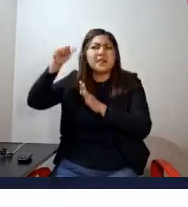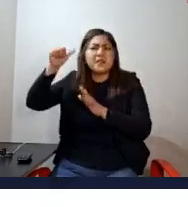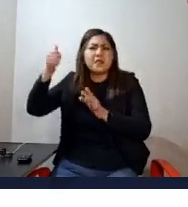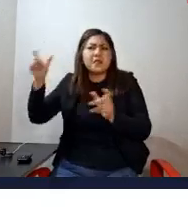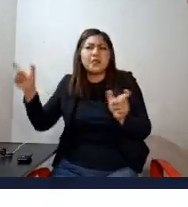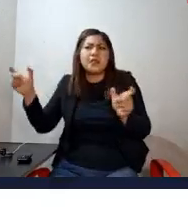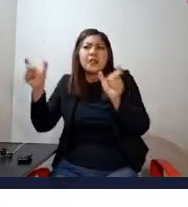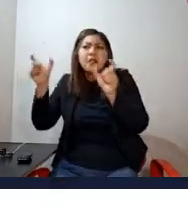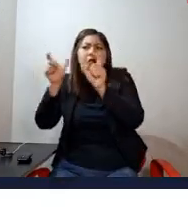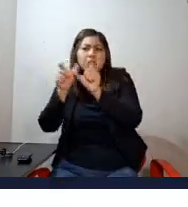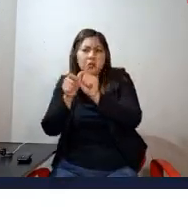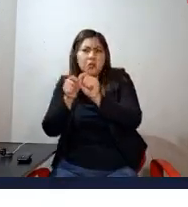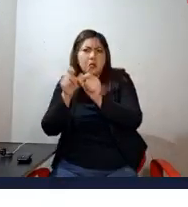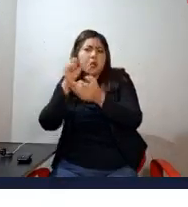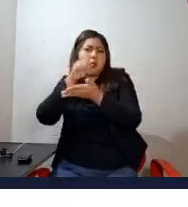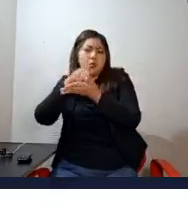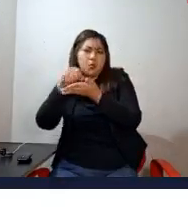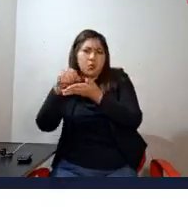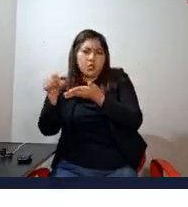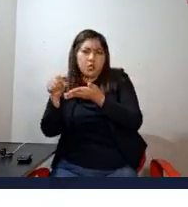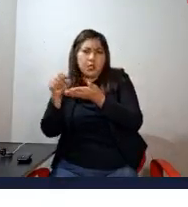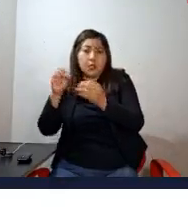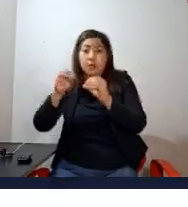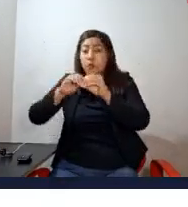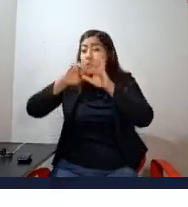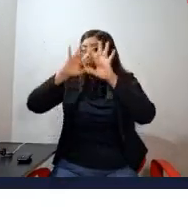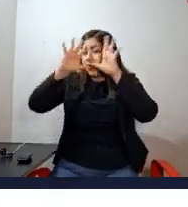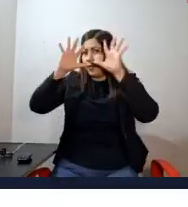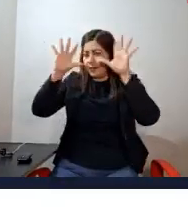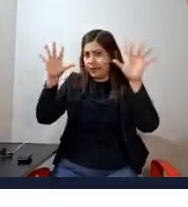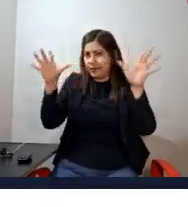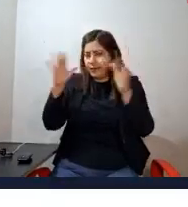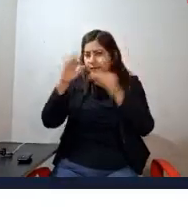poder entender mejor el contexto de lo que nos están reportando.